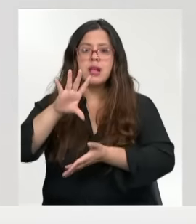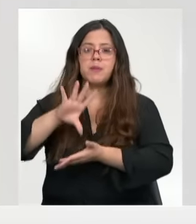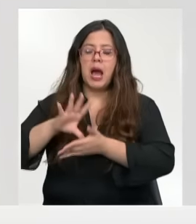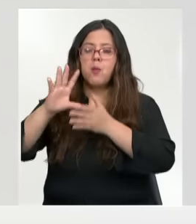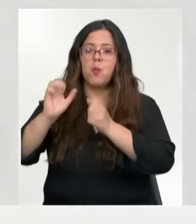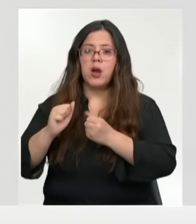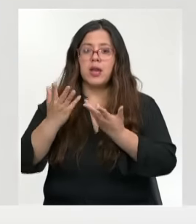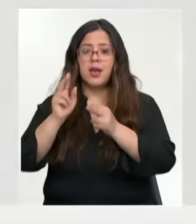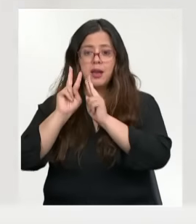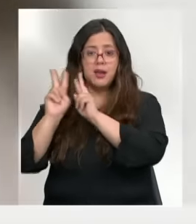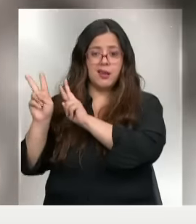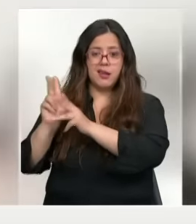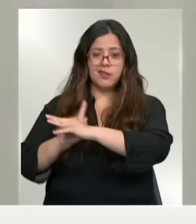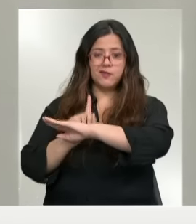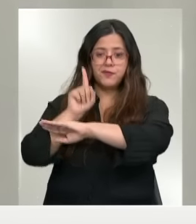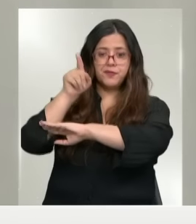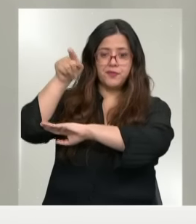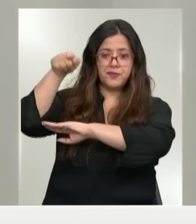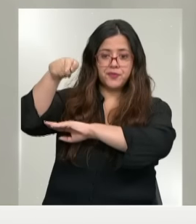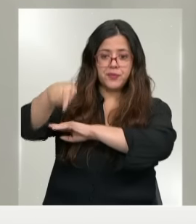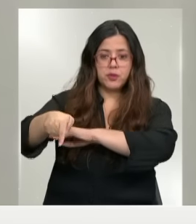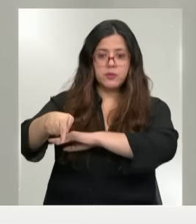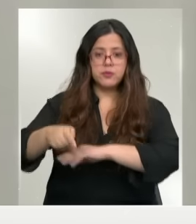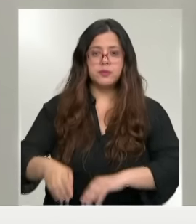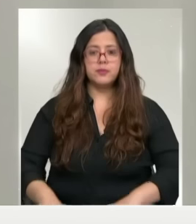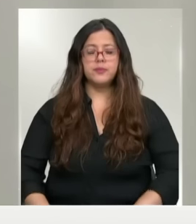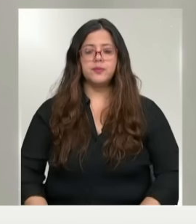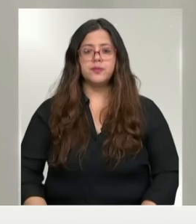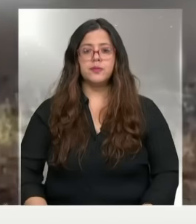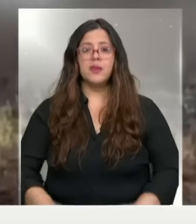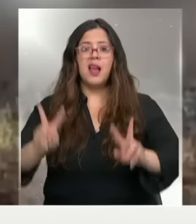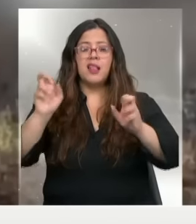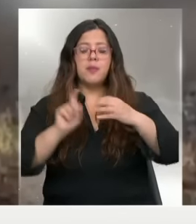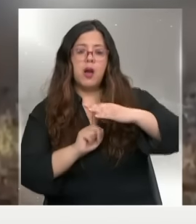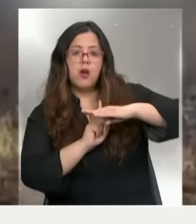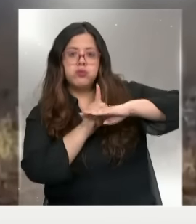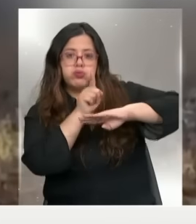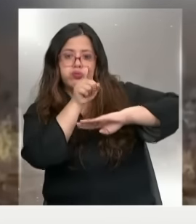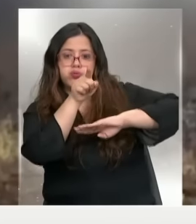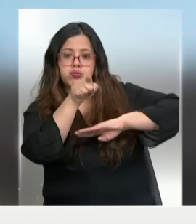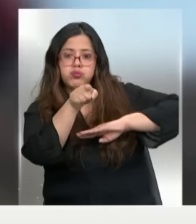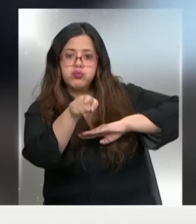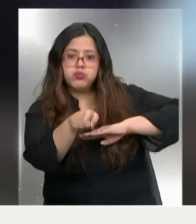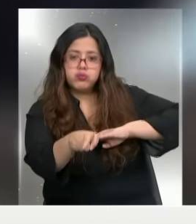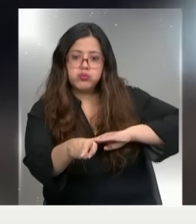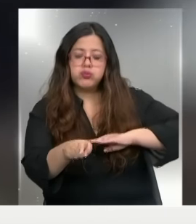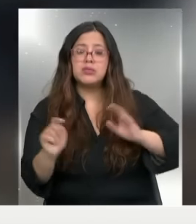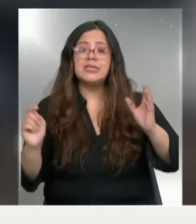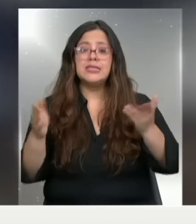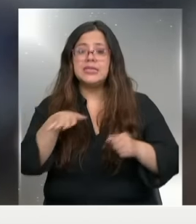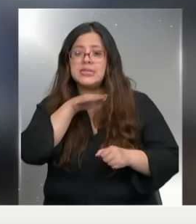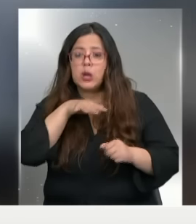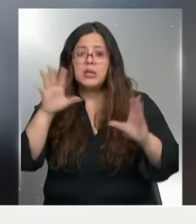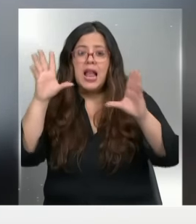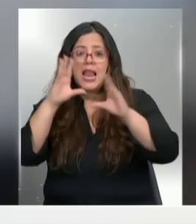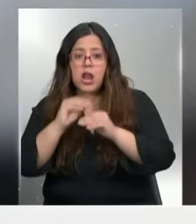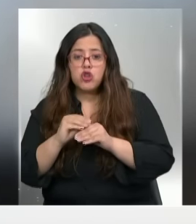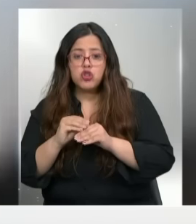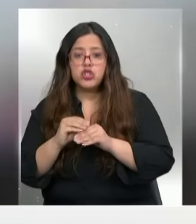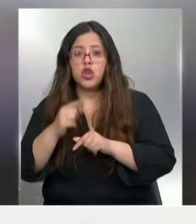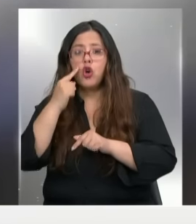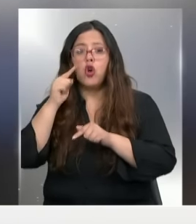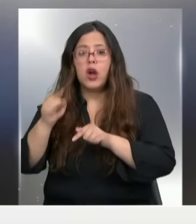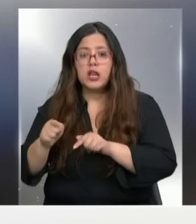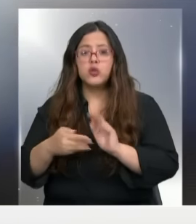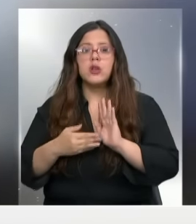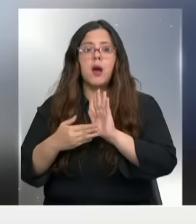de utilizar este tipo de armas. El hecho que el misil de largo alcance se haya utilizado esta noche en la región de Bryansk es una